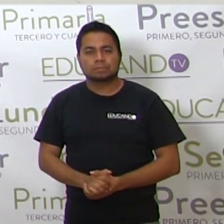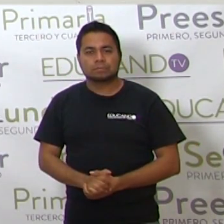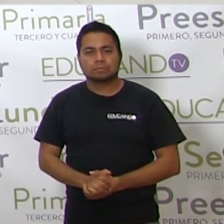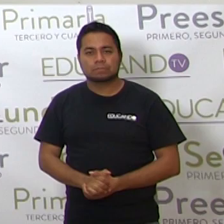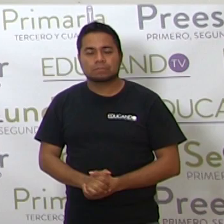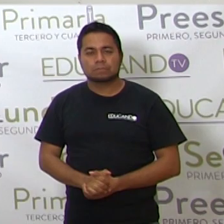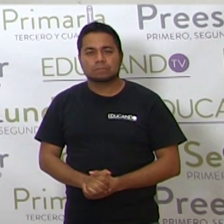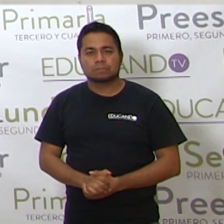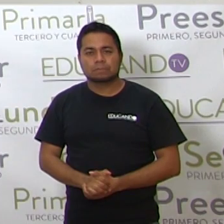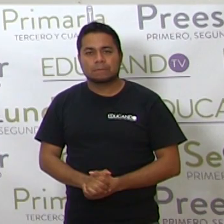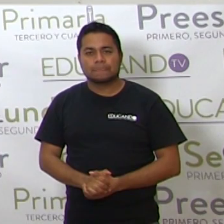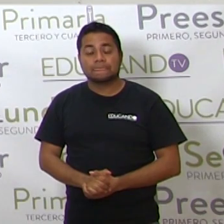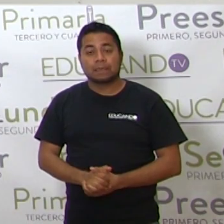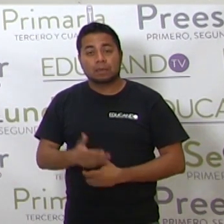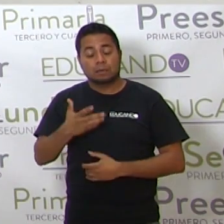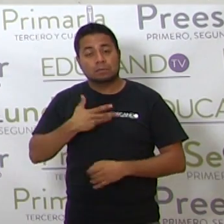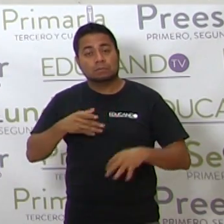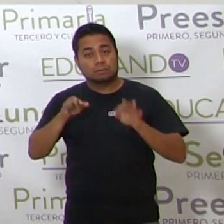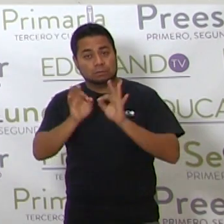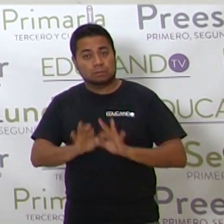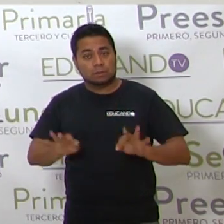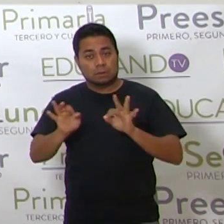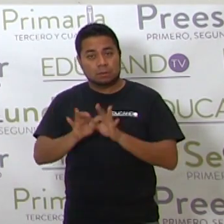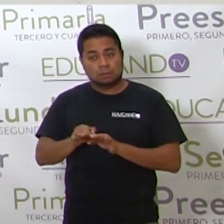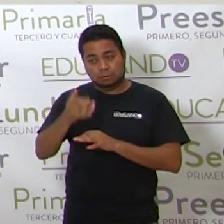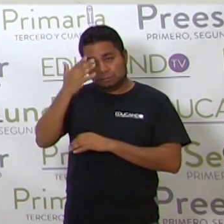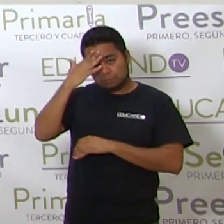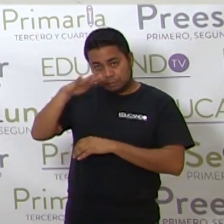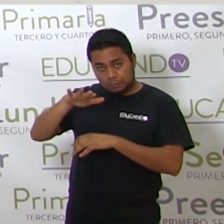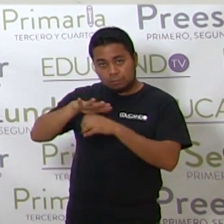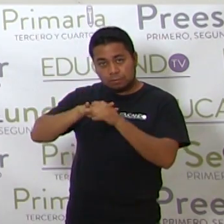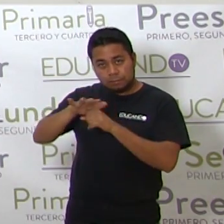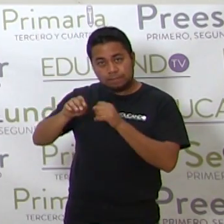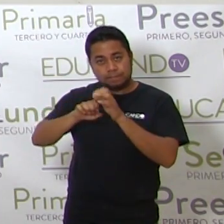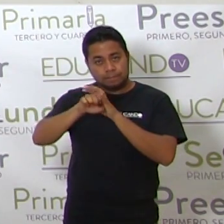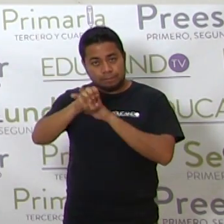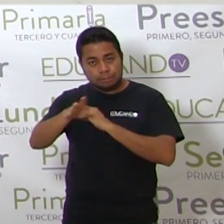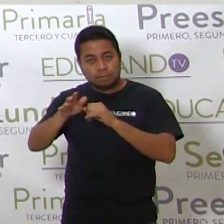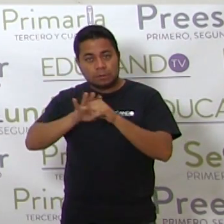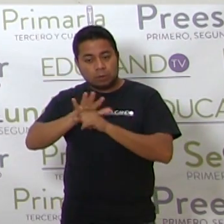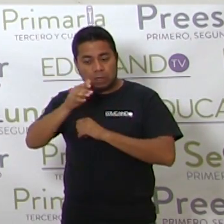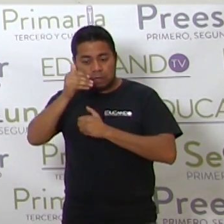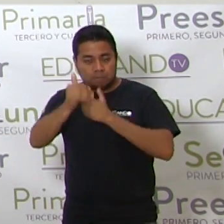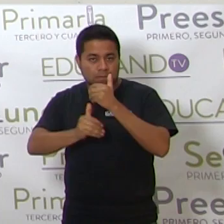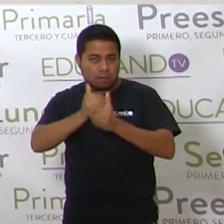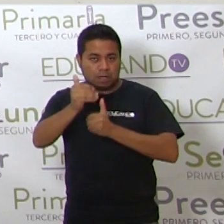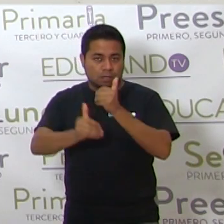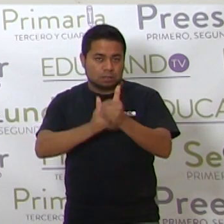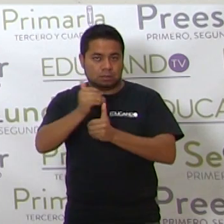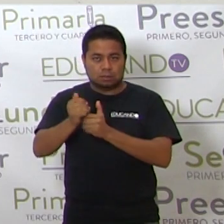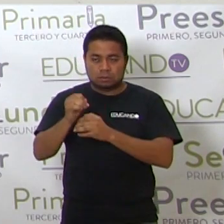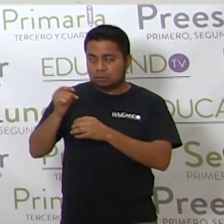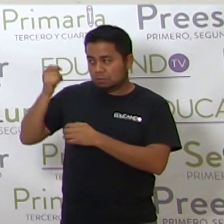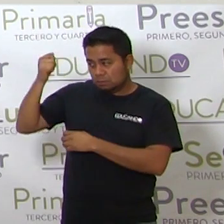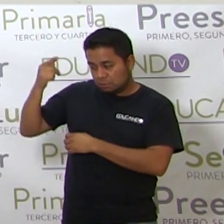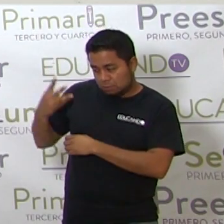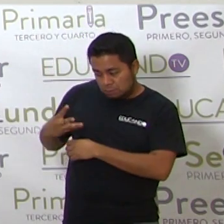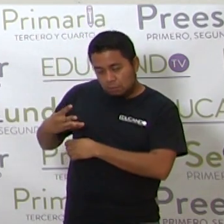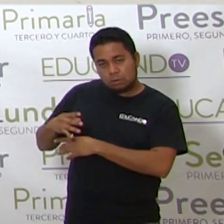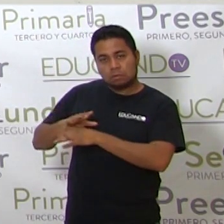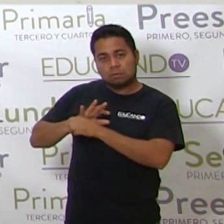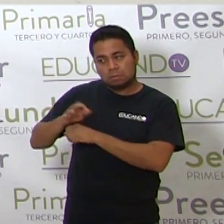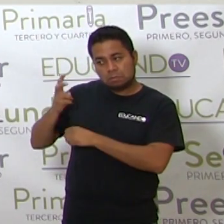referirnos a cada una vez a cada uno de estos pasos porque estos pasos nos van a